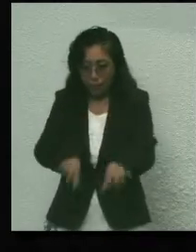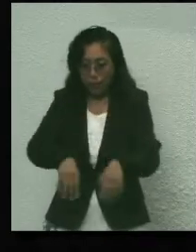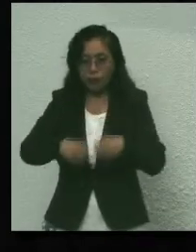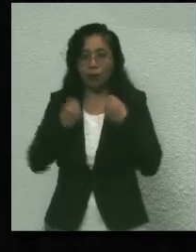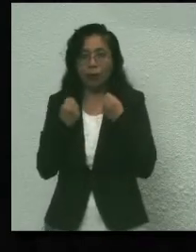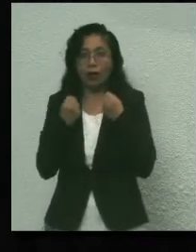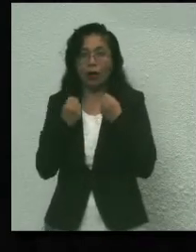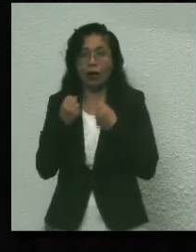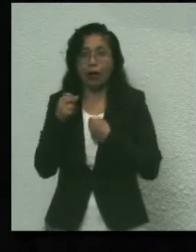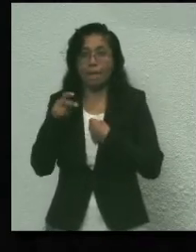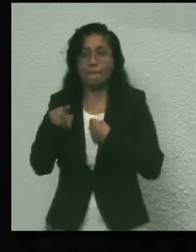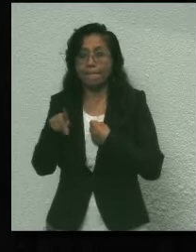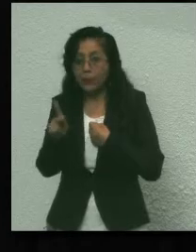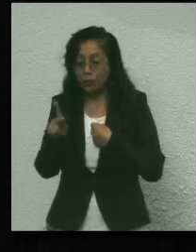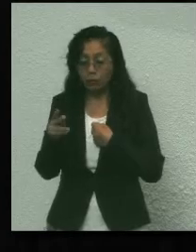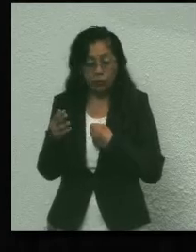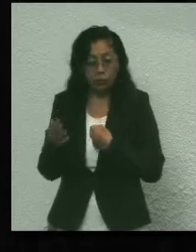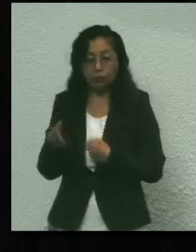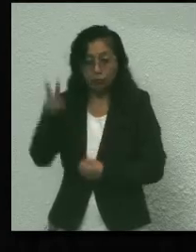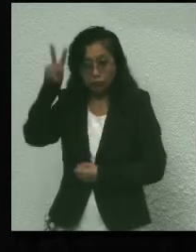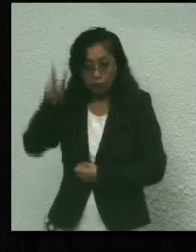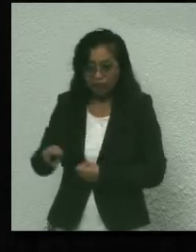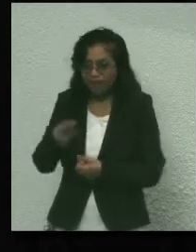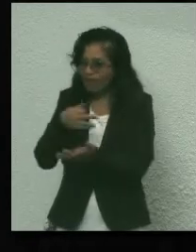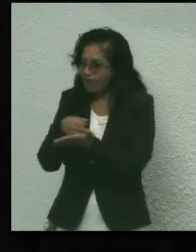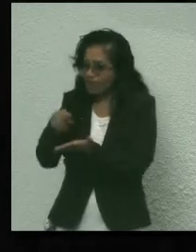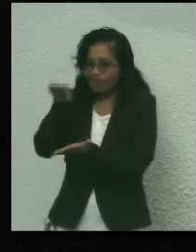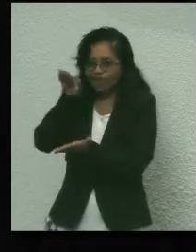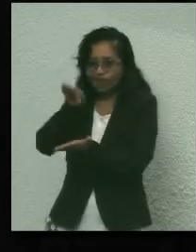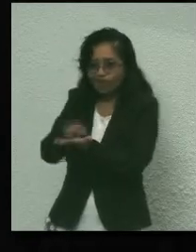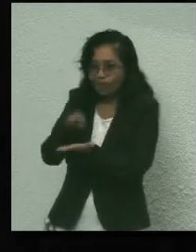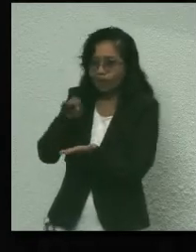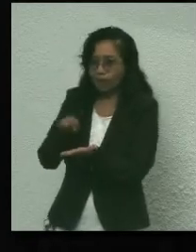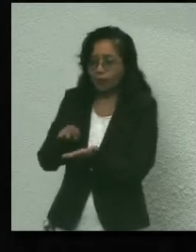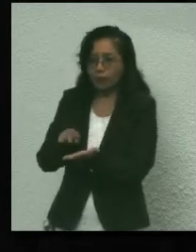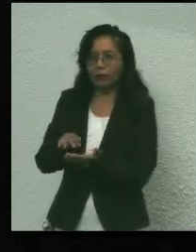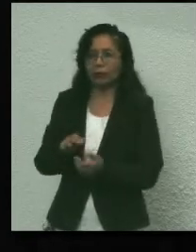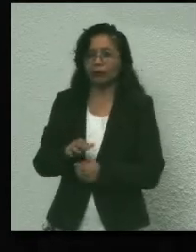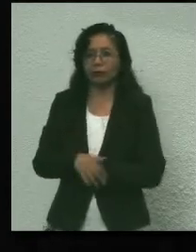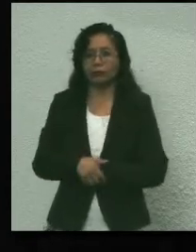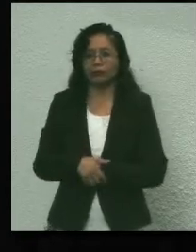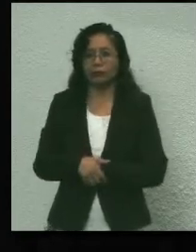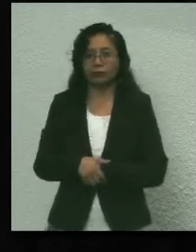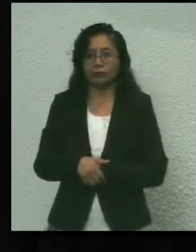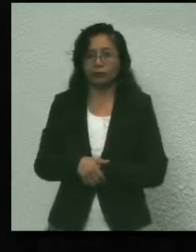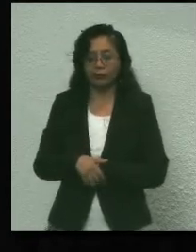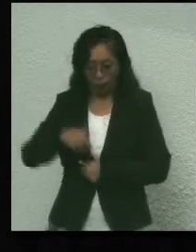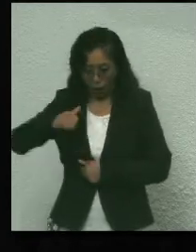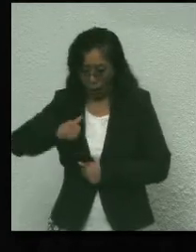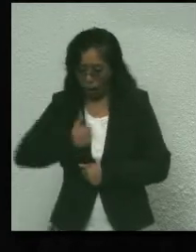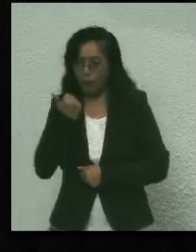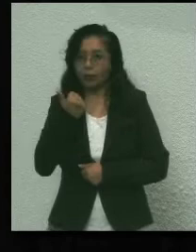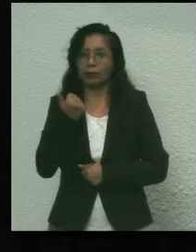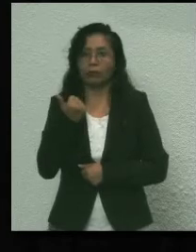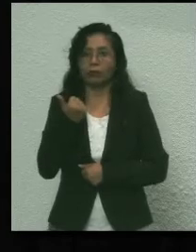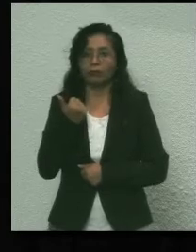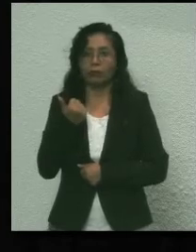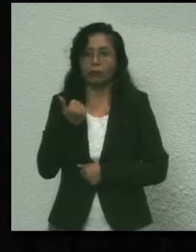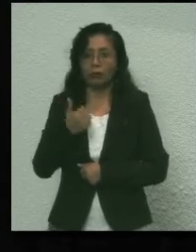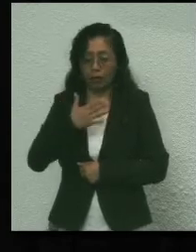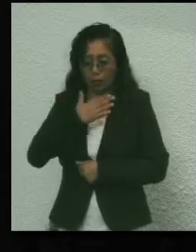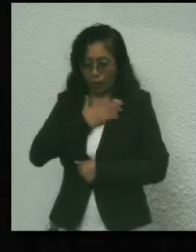pero es más un acto de heroico salvarlas sin pensar en la propia. Aprovecho para que a nombre